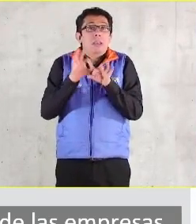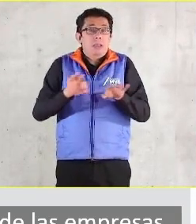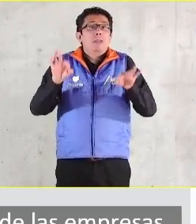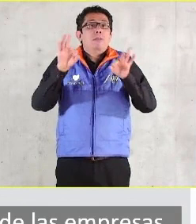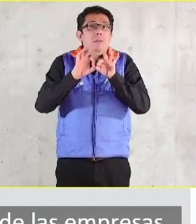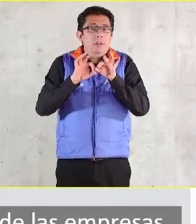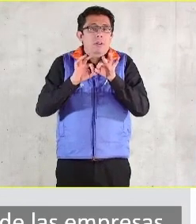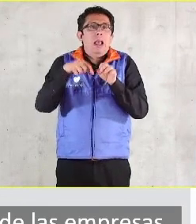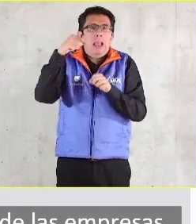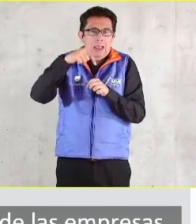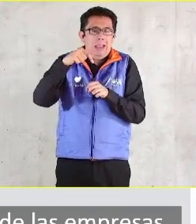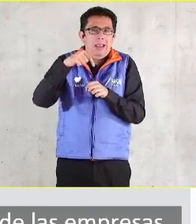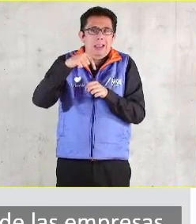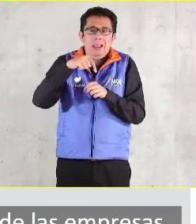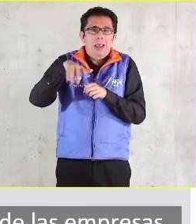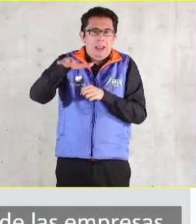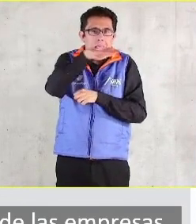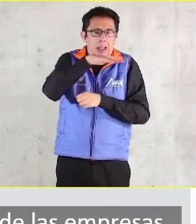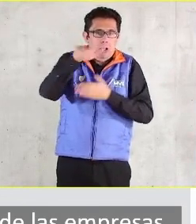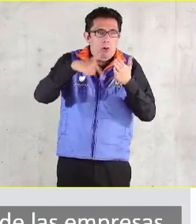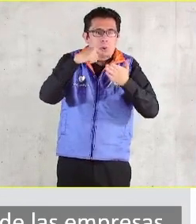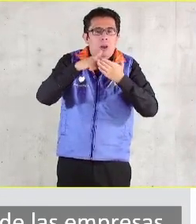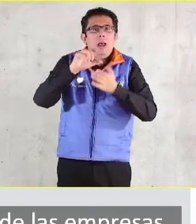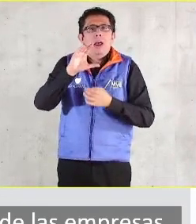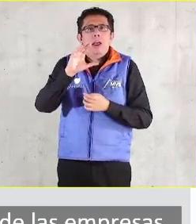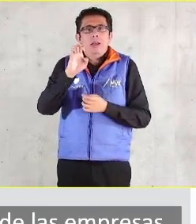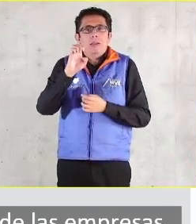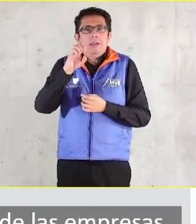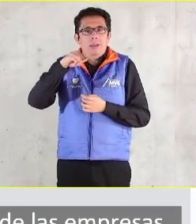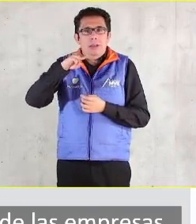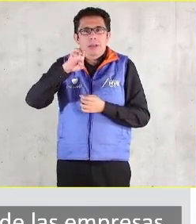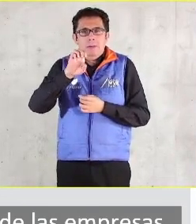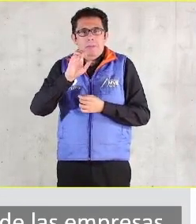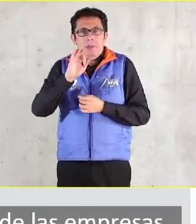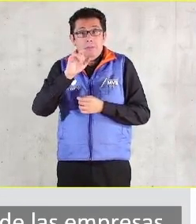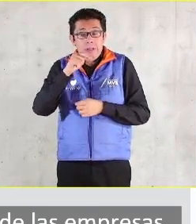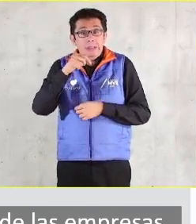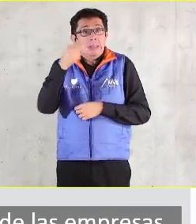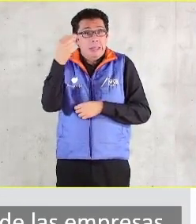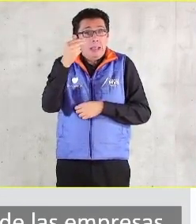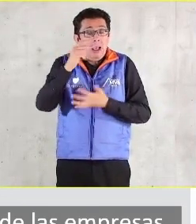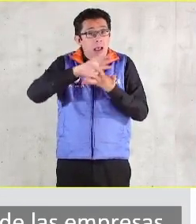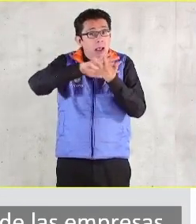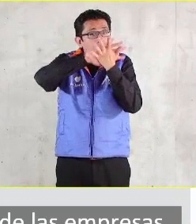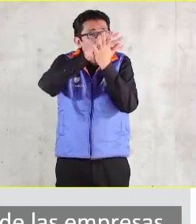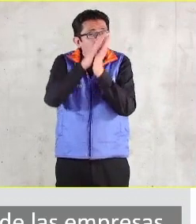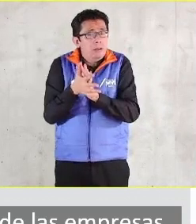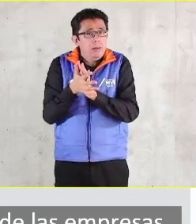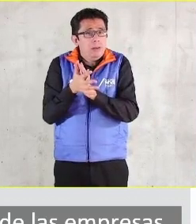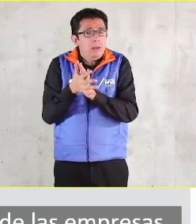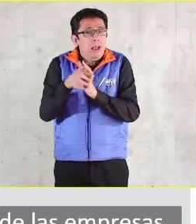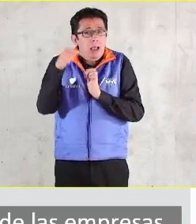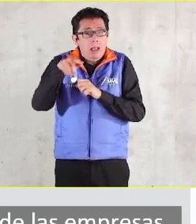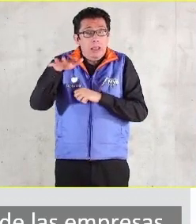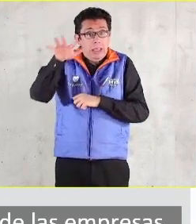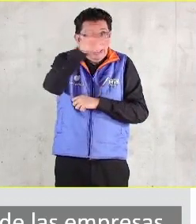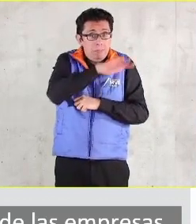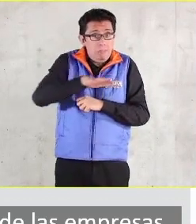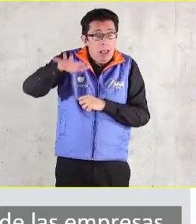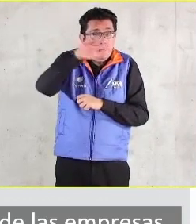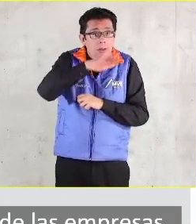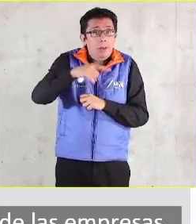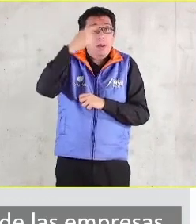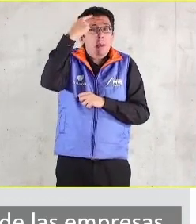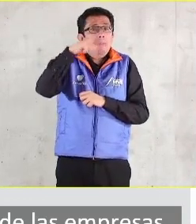estamos aquí en la Casa CEMEFI, tenemos que convertir la Casa CEMEFI en un espacio para